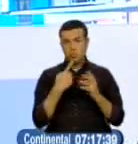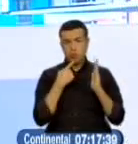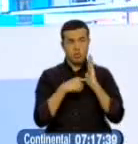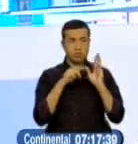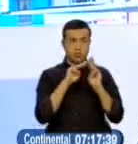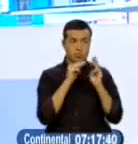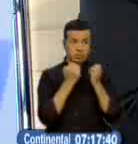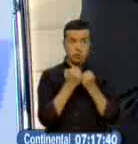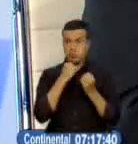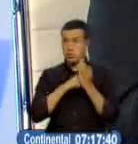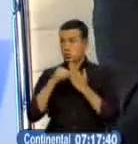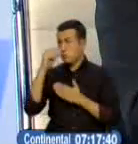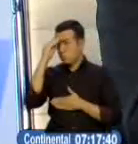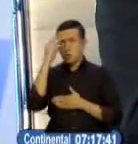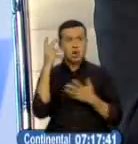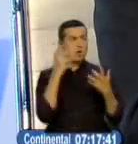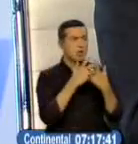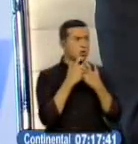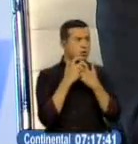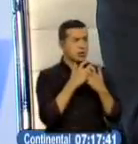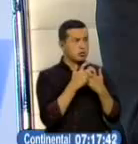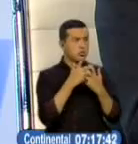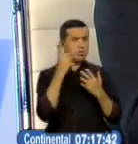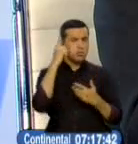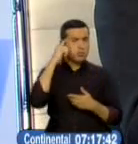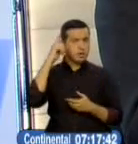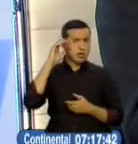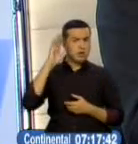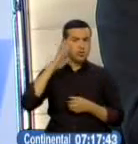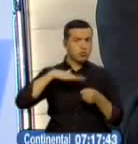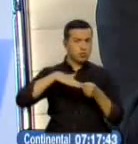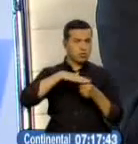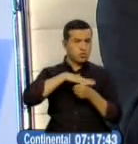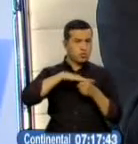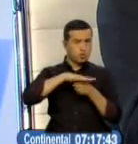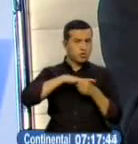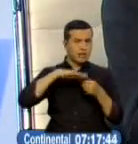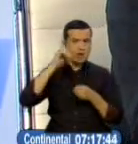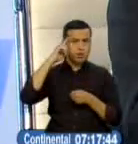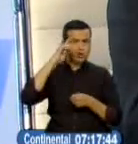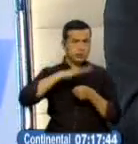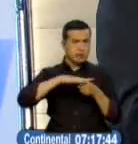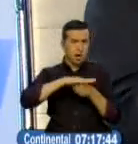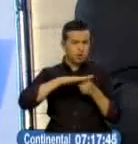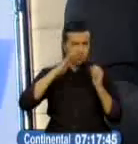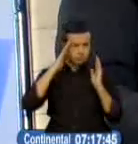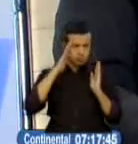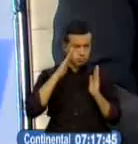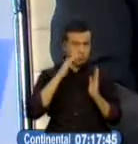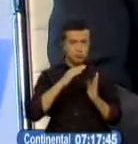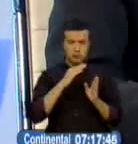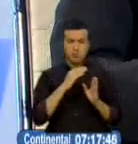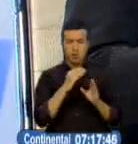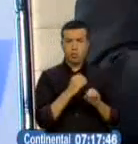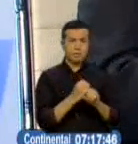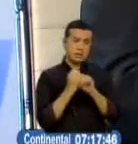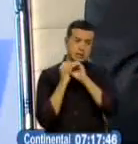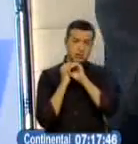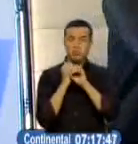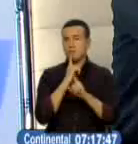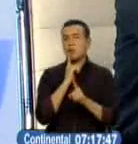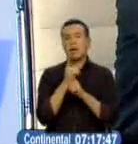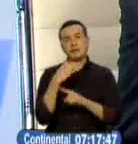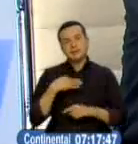el MIES. Pero más allá de la articulación, debe haber una política de Estado. Así es. Si bien existió la